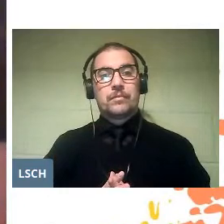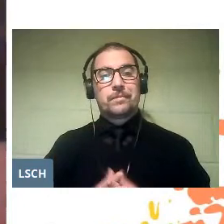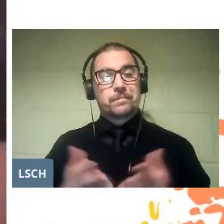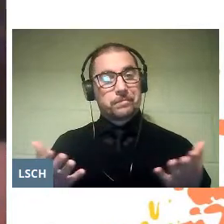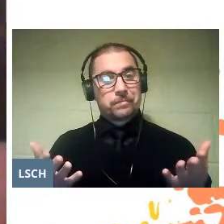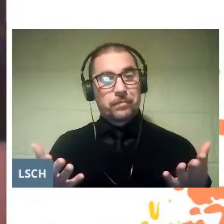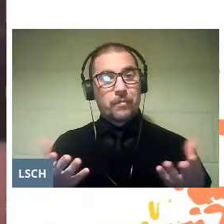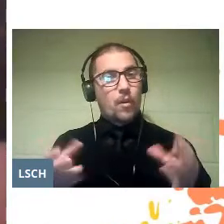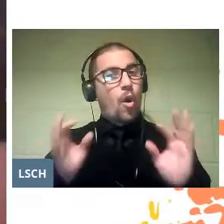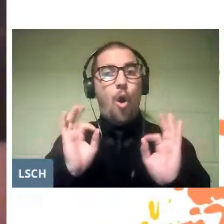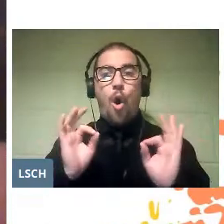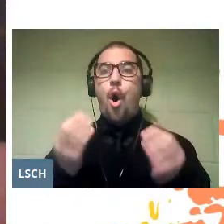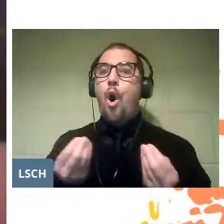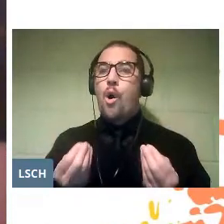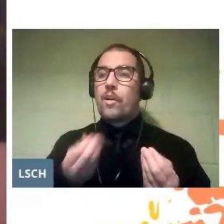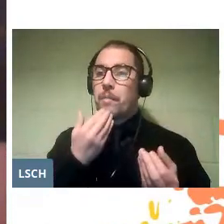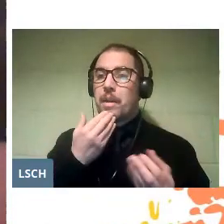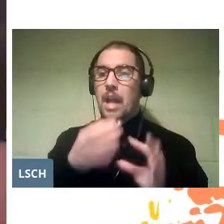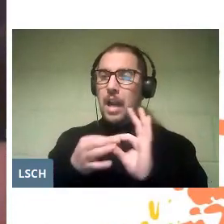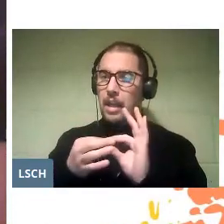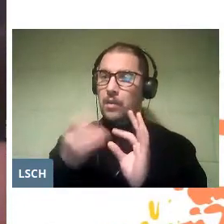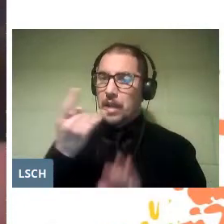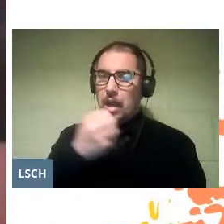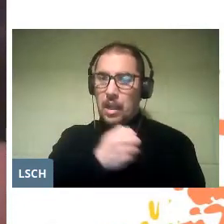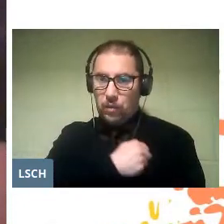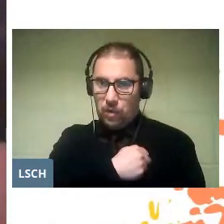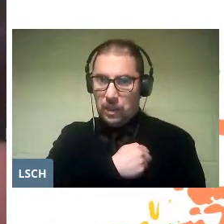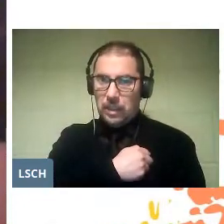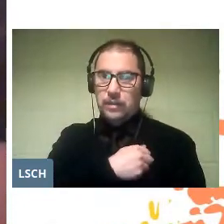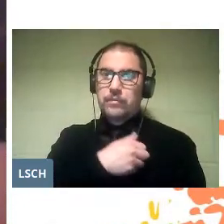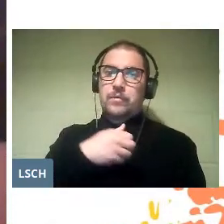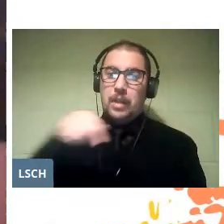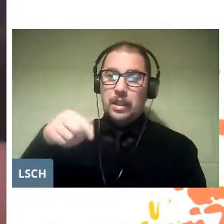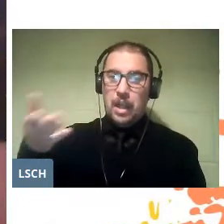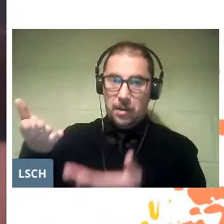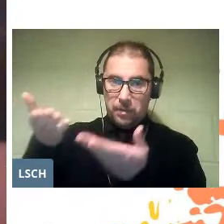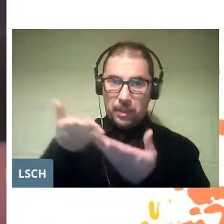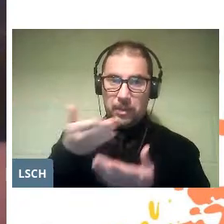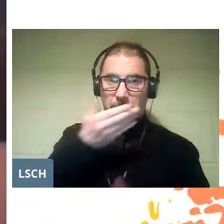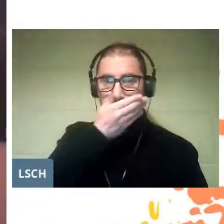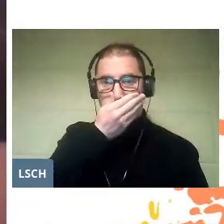Y, por supuesto, agradecer a la Universidad Católica por esta invitación.